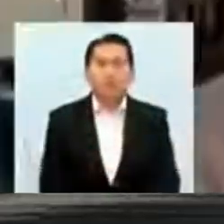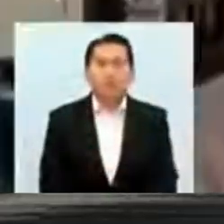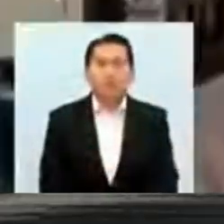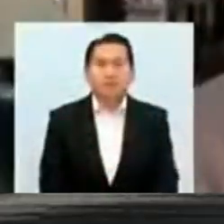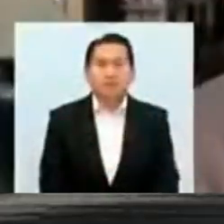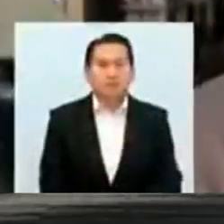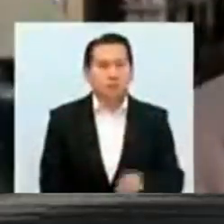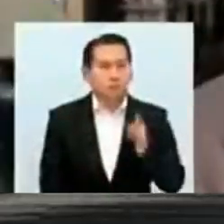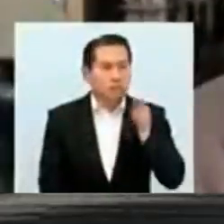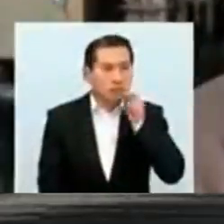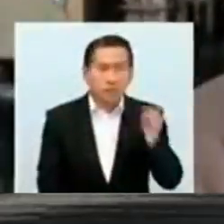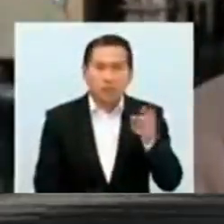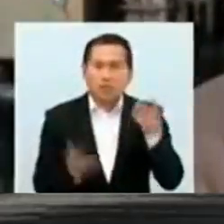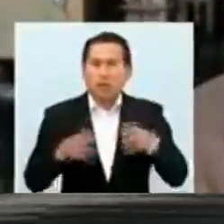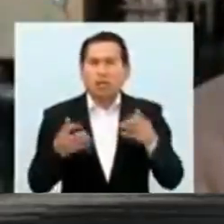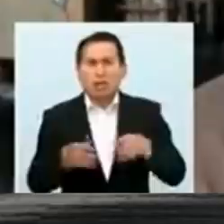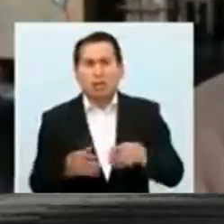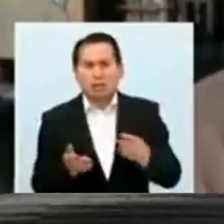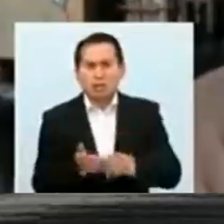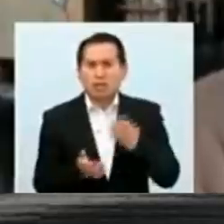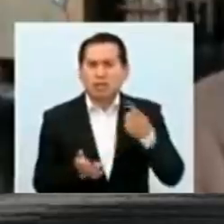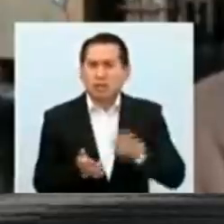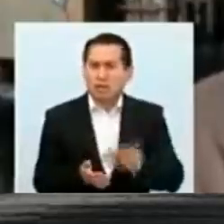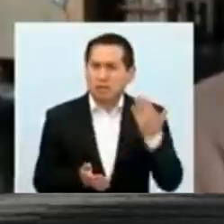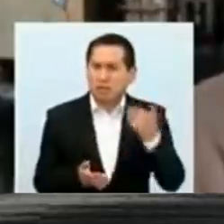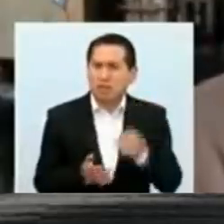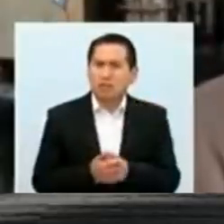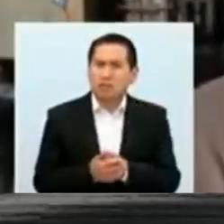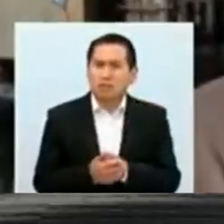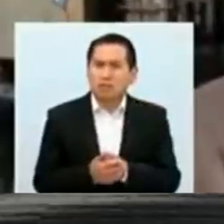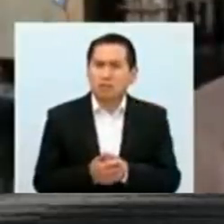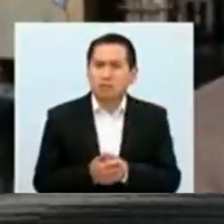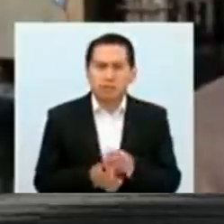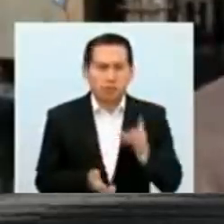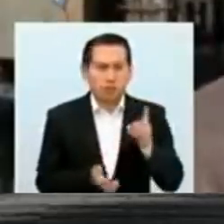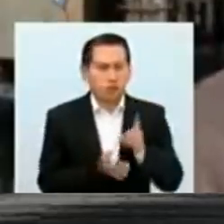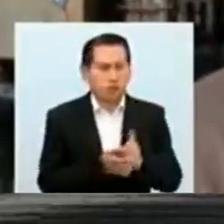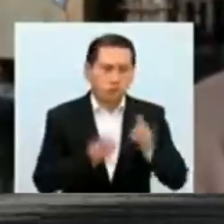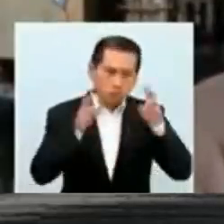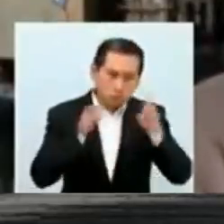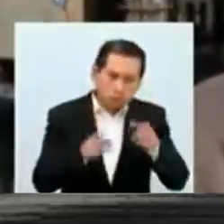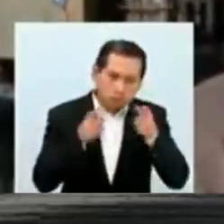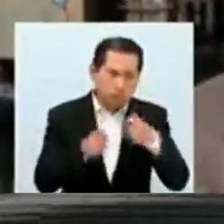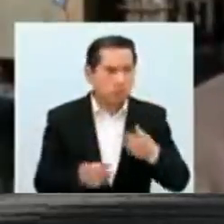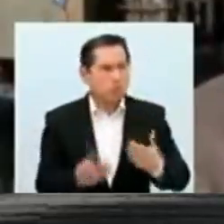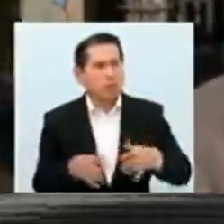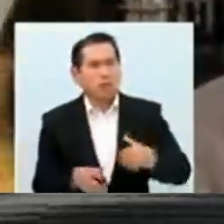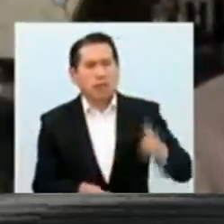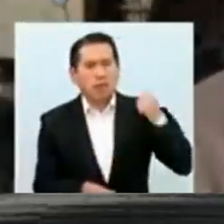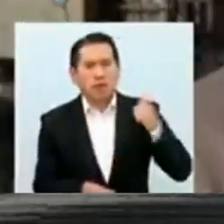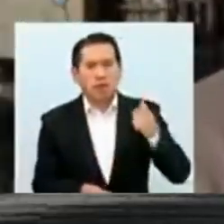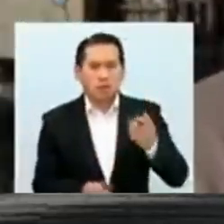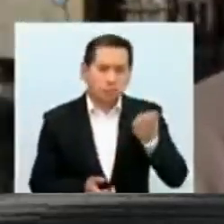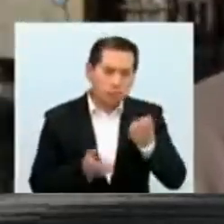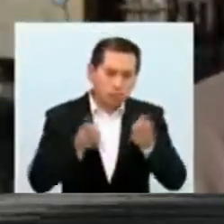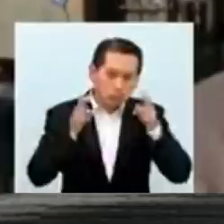ha negado en algunas ocasiones la revisión rutinaria o alguna